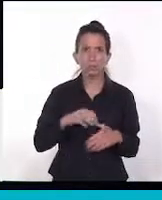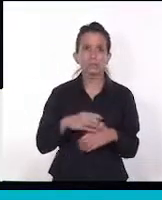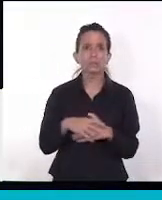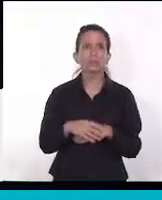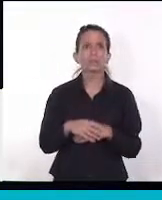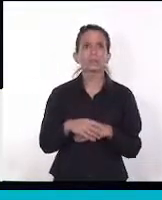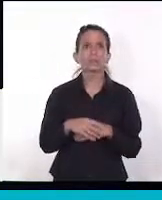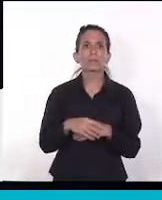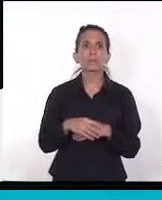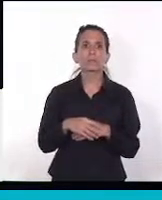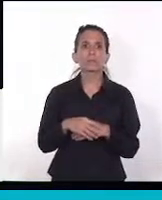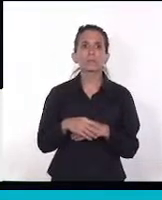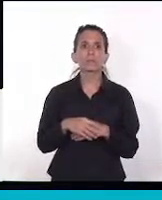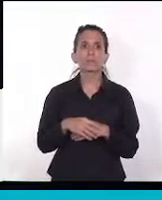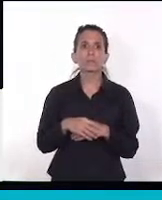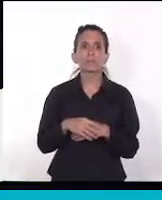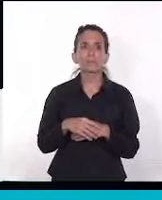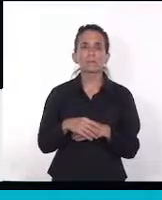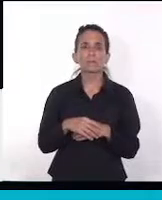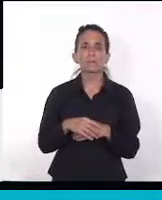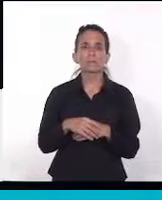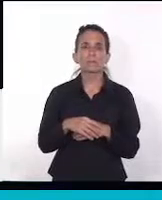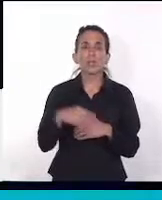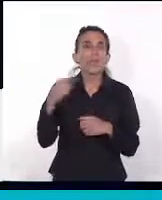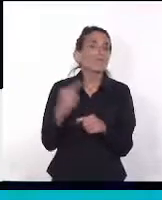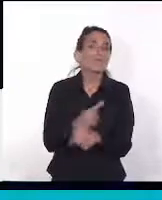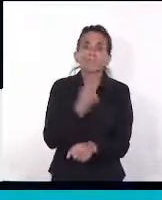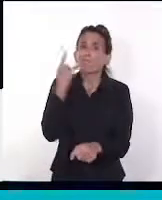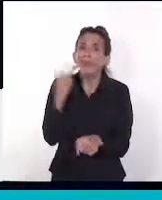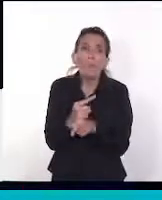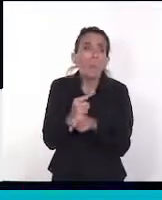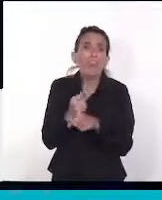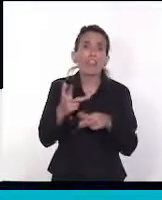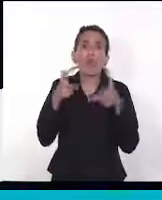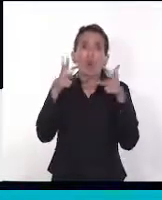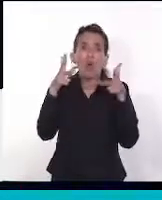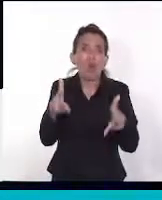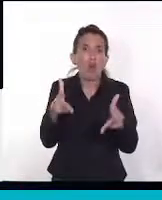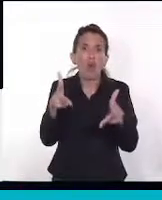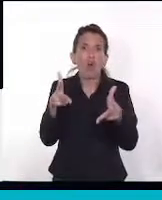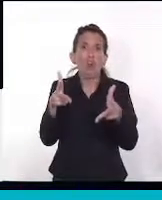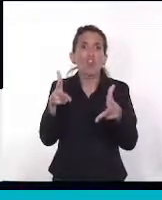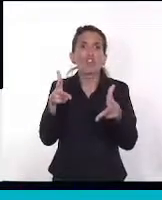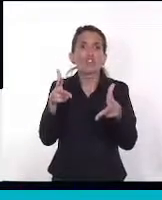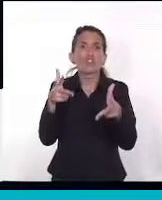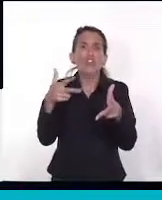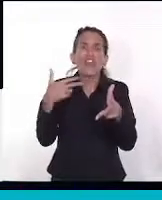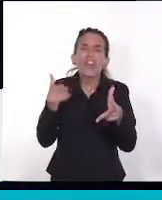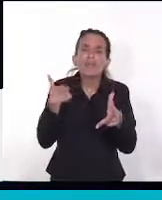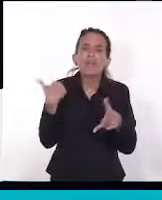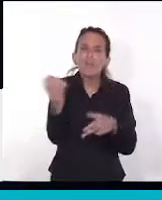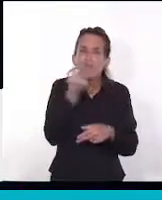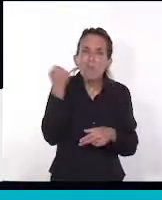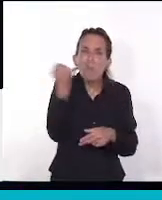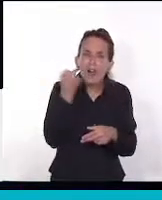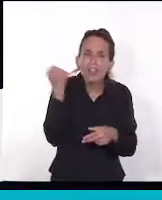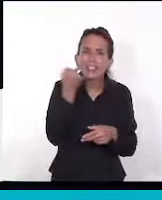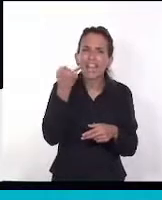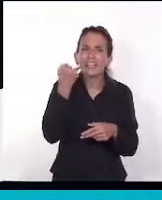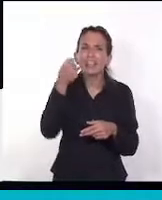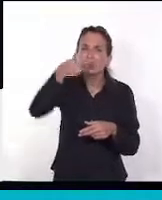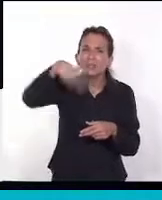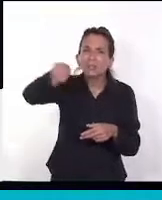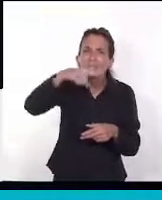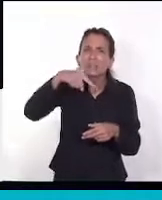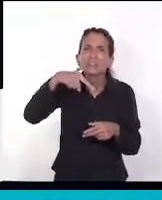también no puedo dejar de mencionar que, por supuesto, esto es solo un paliativo y